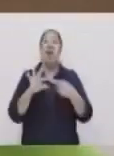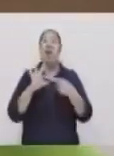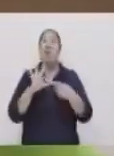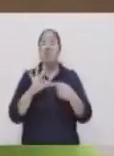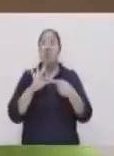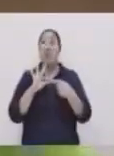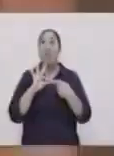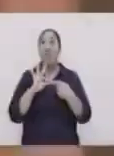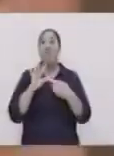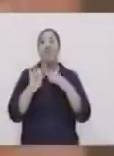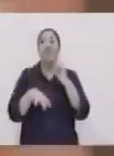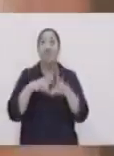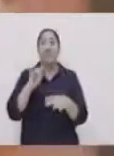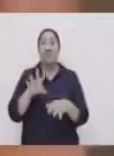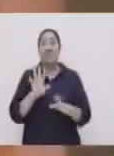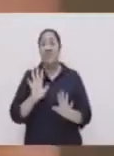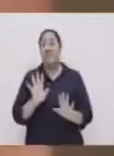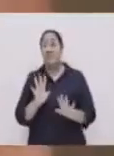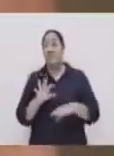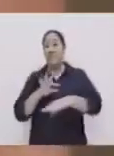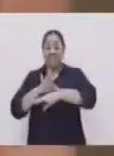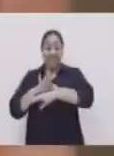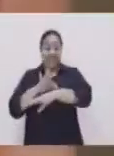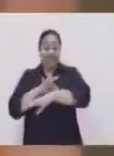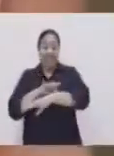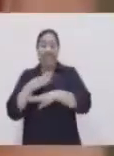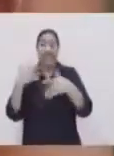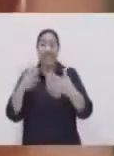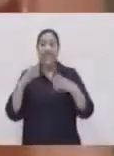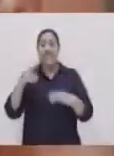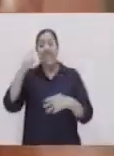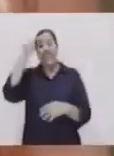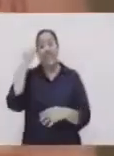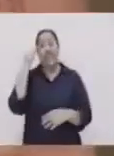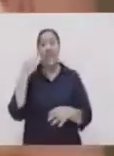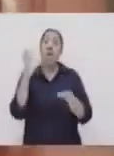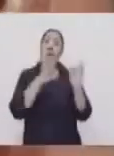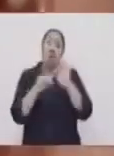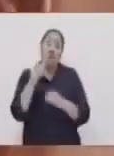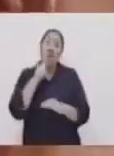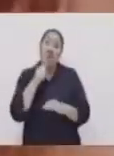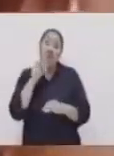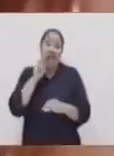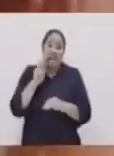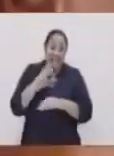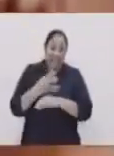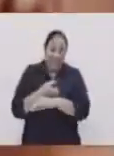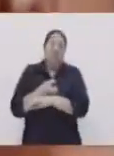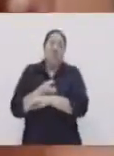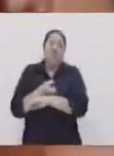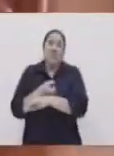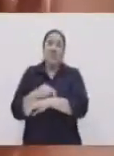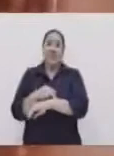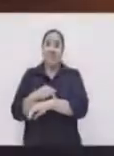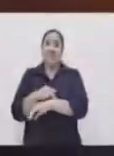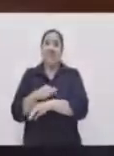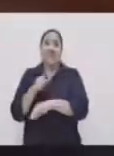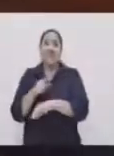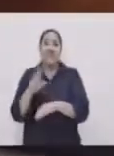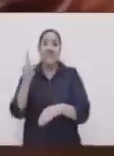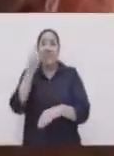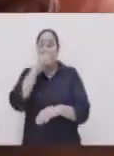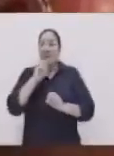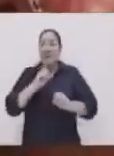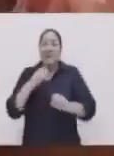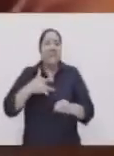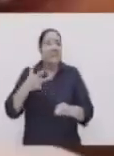huesos en algunos casos. La piel puede verse muy dañada, de color negro o café, con aspecto seco o como de cuero,